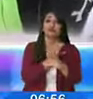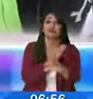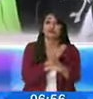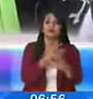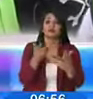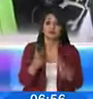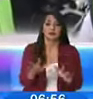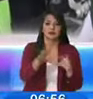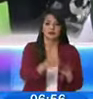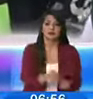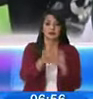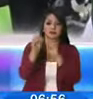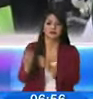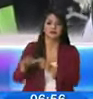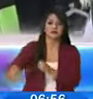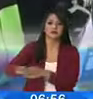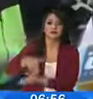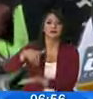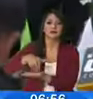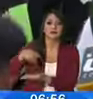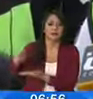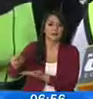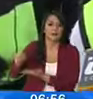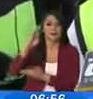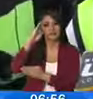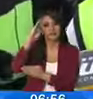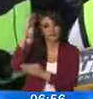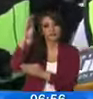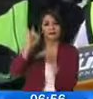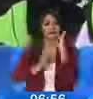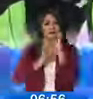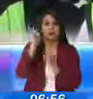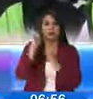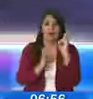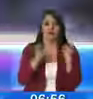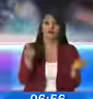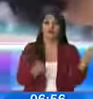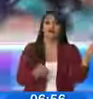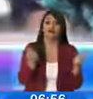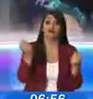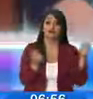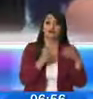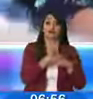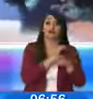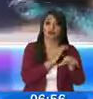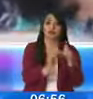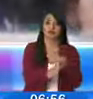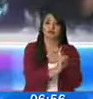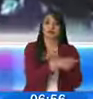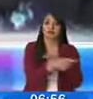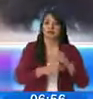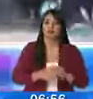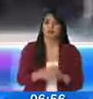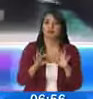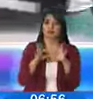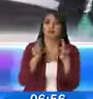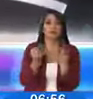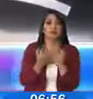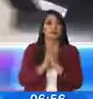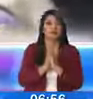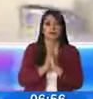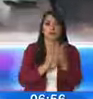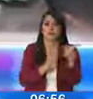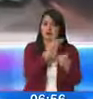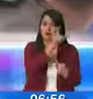trasladado a los patios del CRB de Salinas, asimismo el conductor del bus se dio a la fuga. Familiares de la víctima exigen que se haga